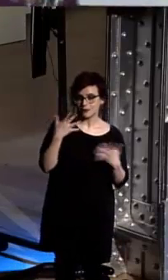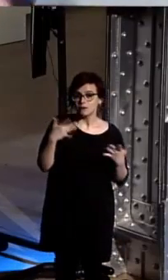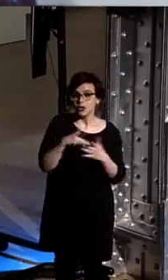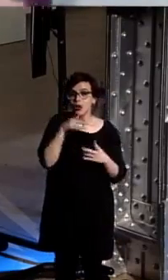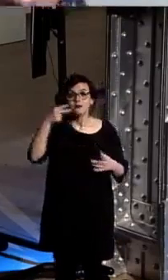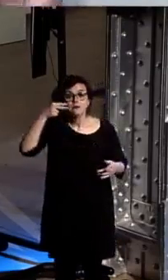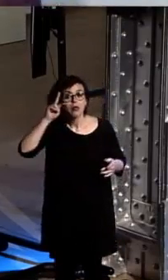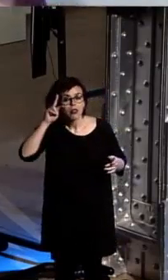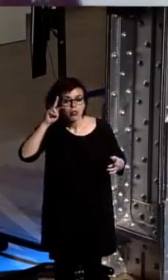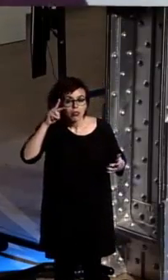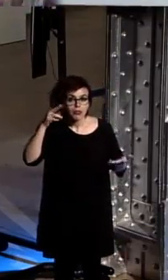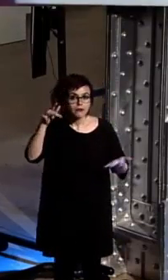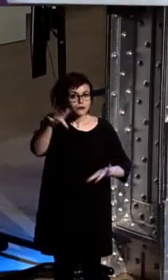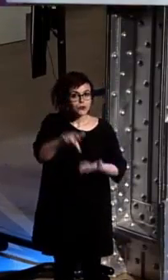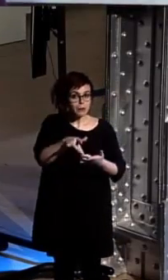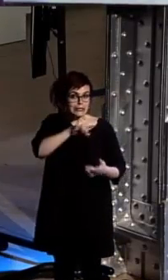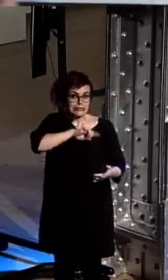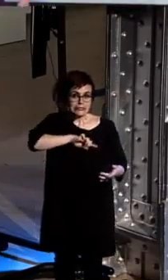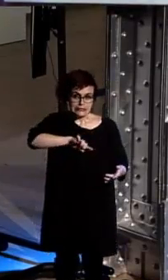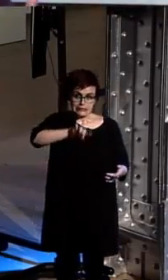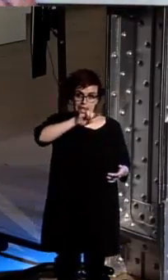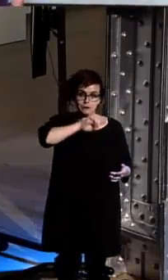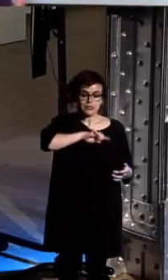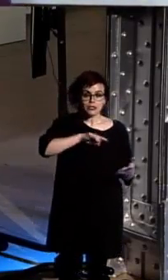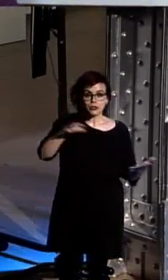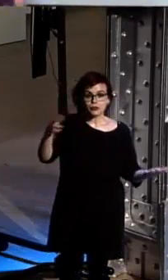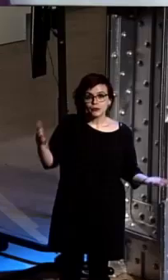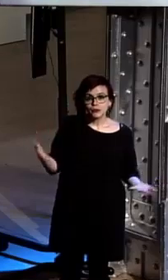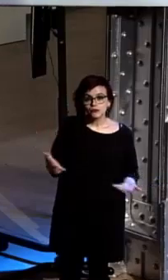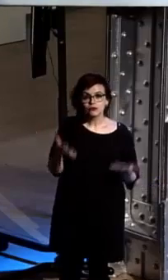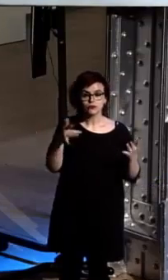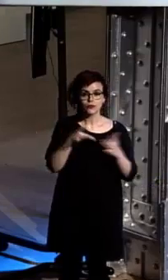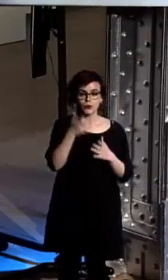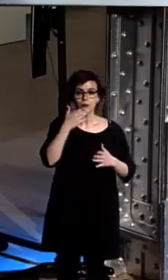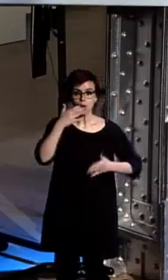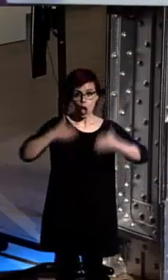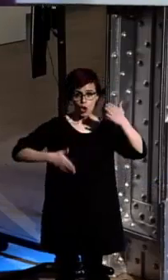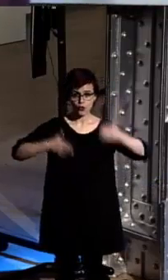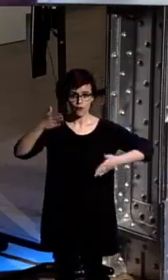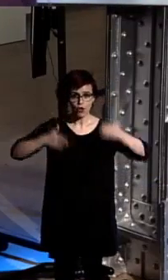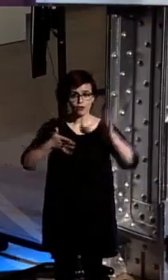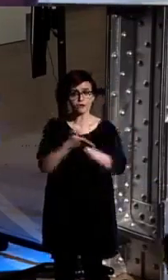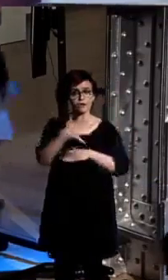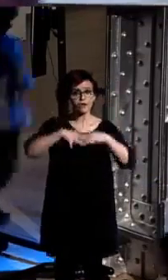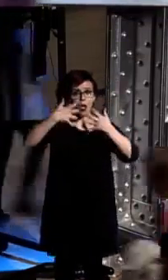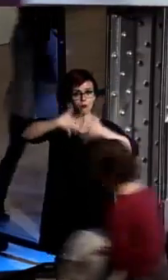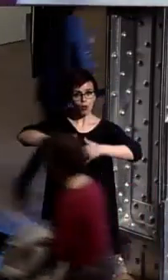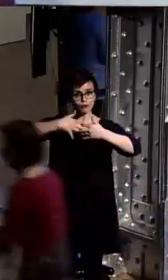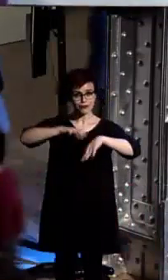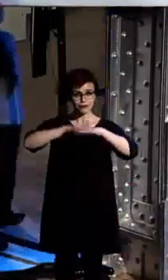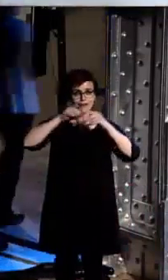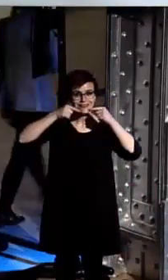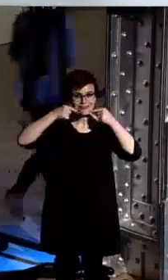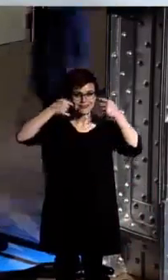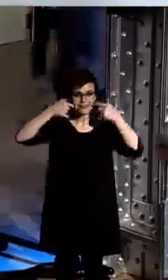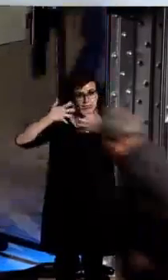es la experiencia de ese sentimiento? Pues en el caso del robot significa mover el motor que mueve la boca para arriba,